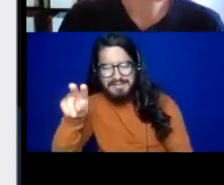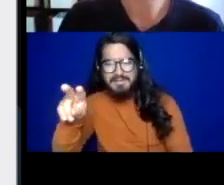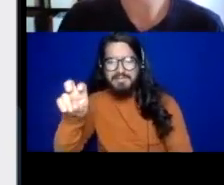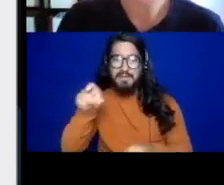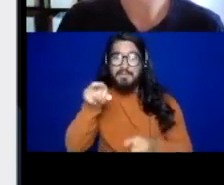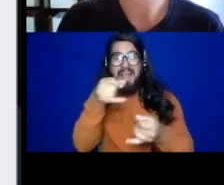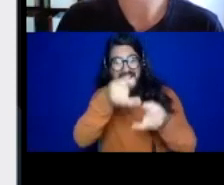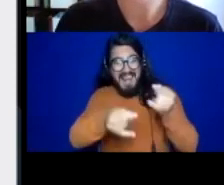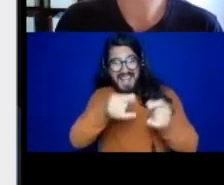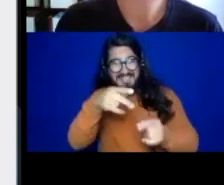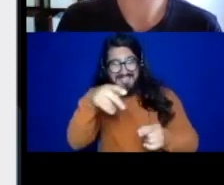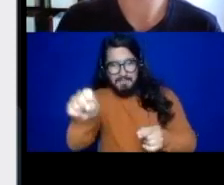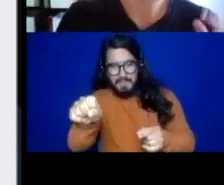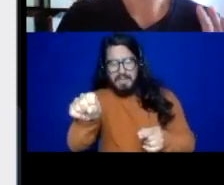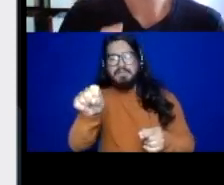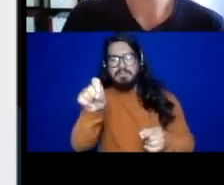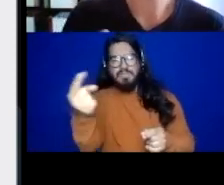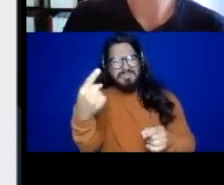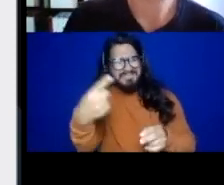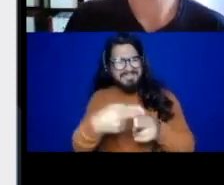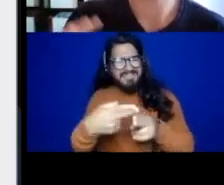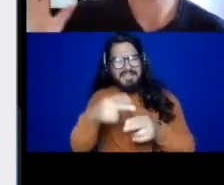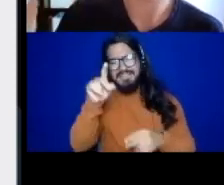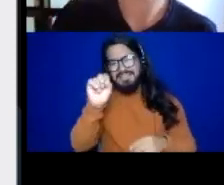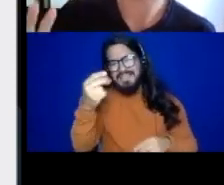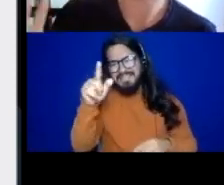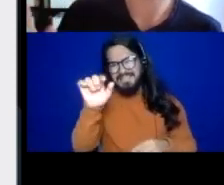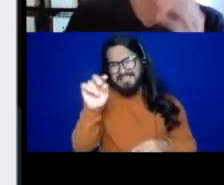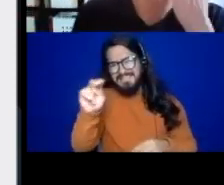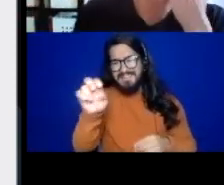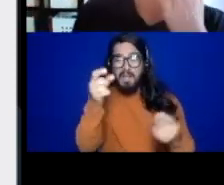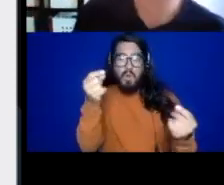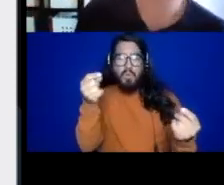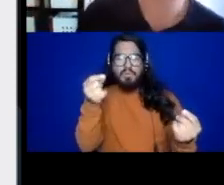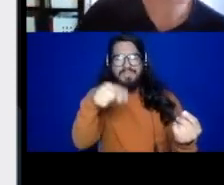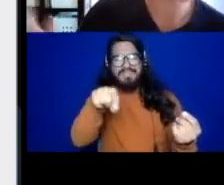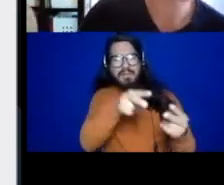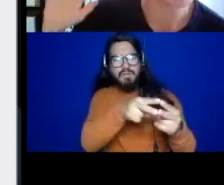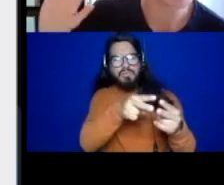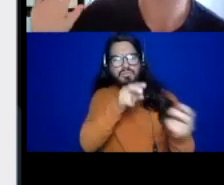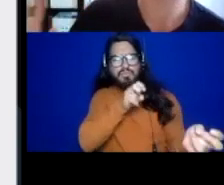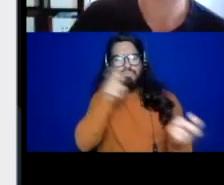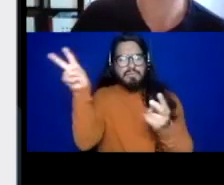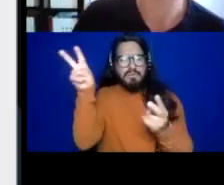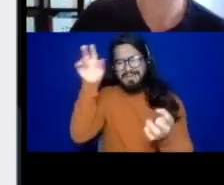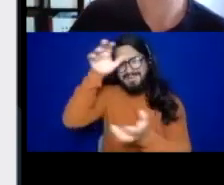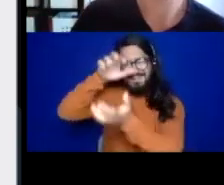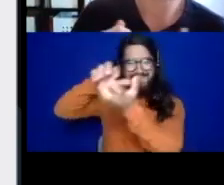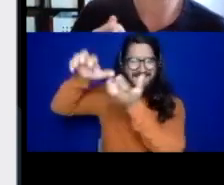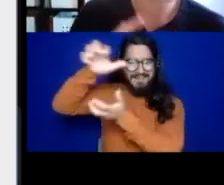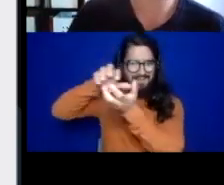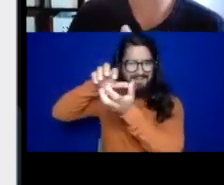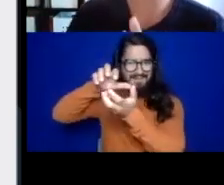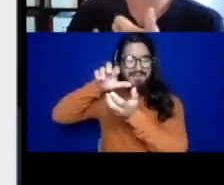de tu contraseña. Hay algo que se llama Dashlane también y eso mantiene tus contraseñas en